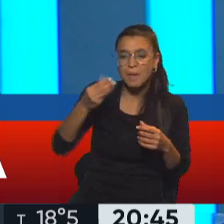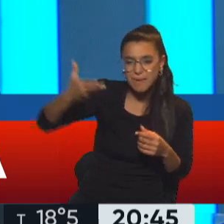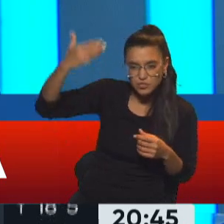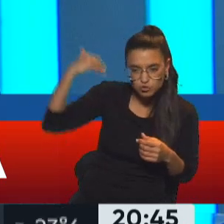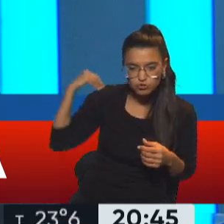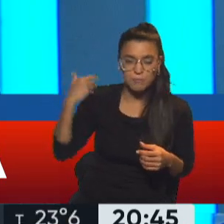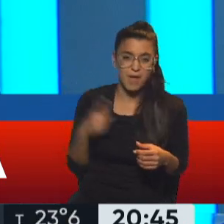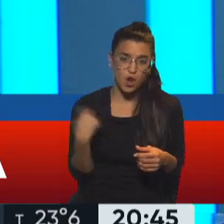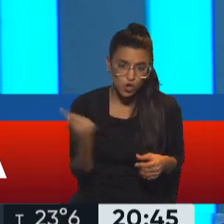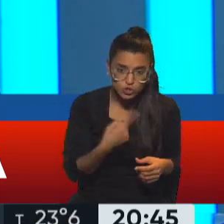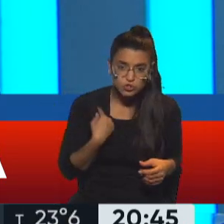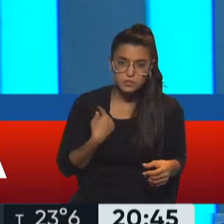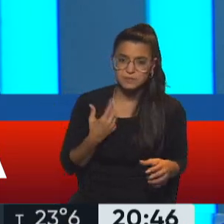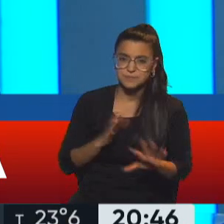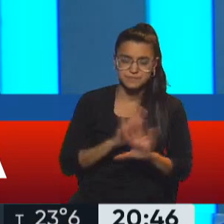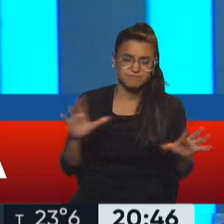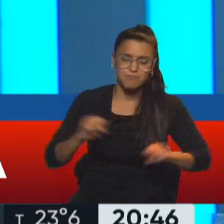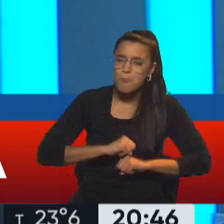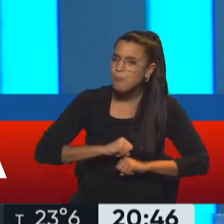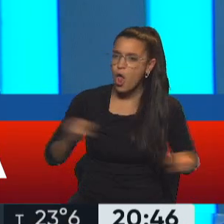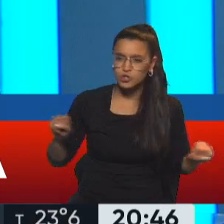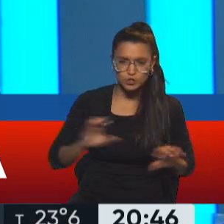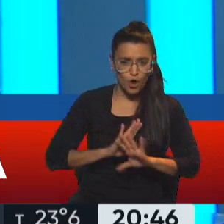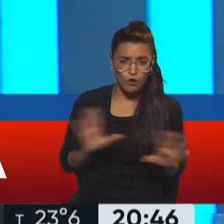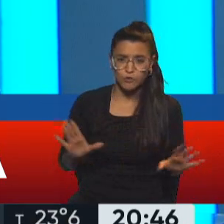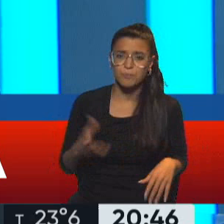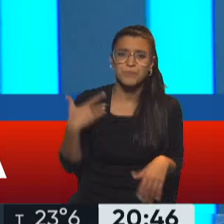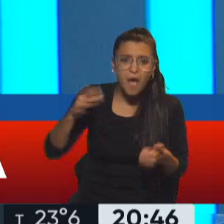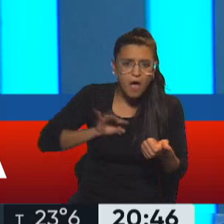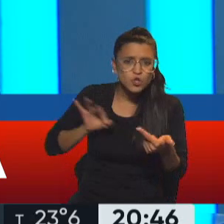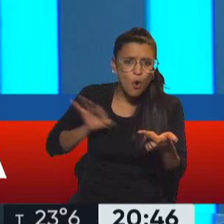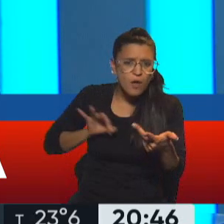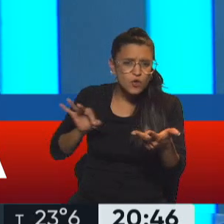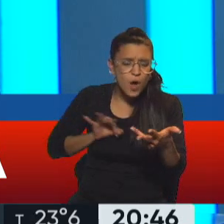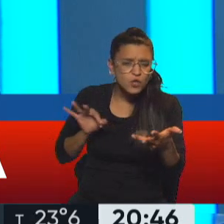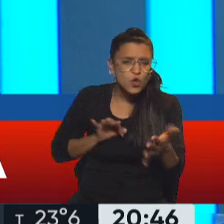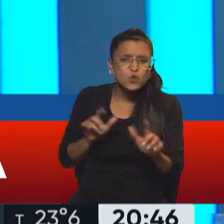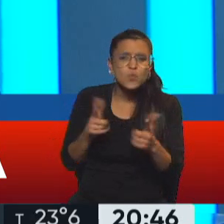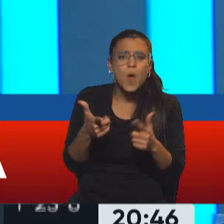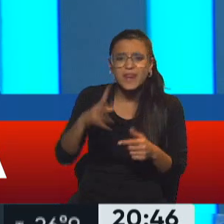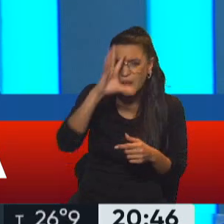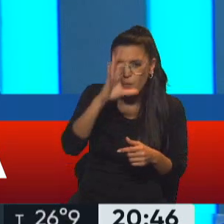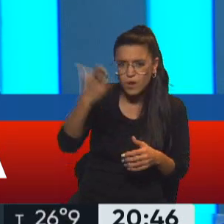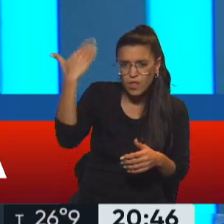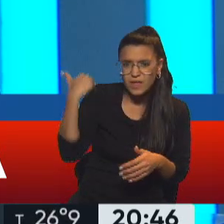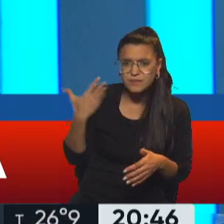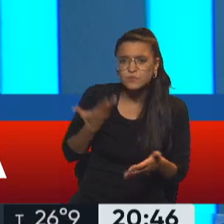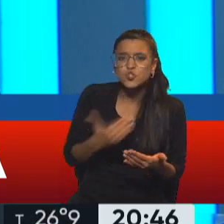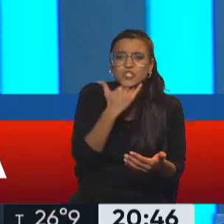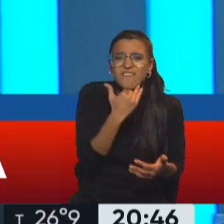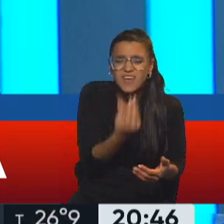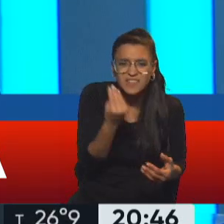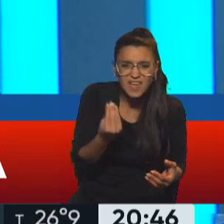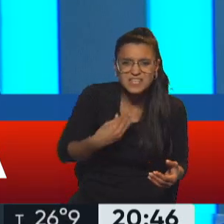para nosotros fue una explosión, un estallido. Hacía muchos años que no teníamos recuerdo y las generaciones nuevas no sabían lo que